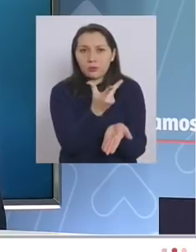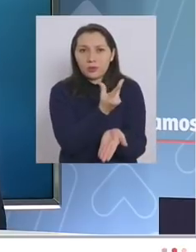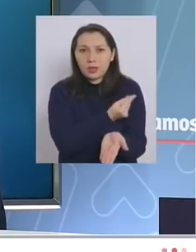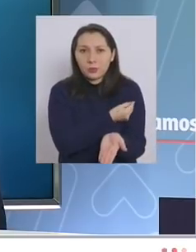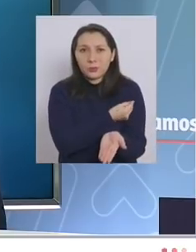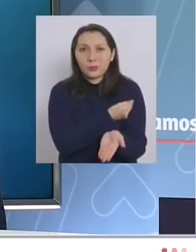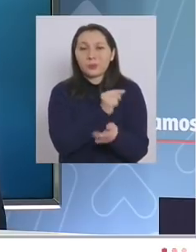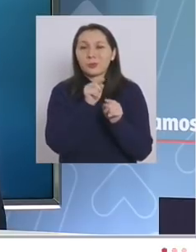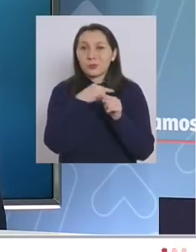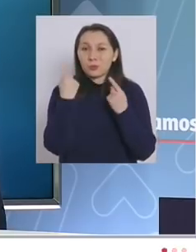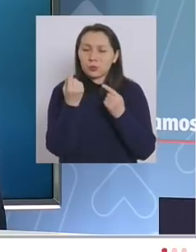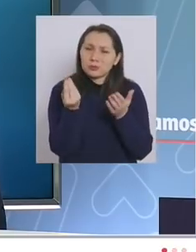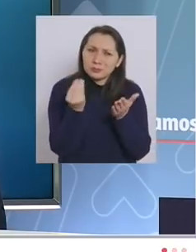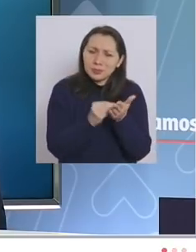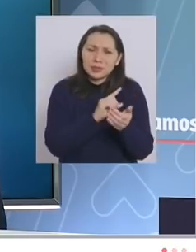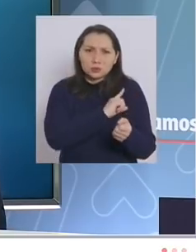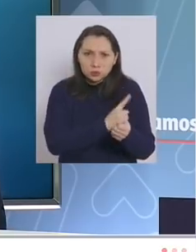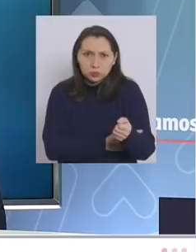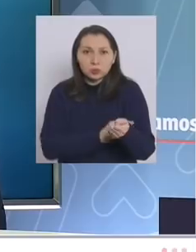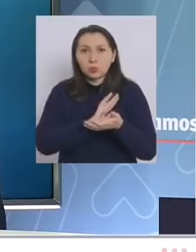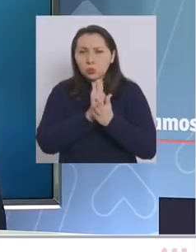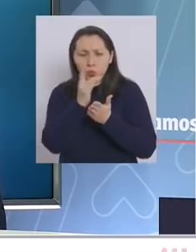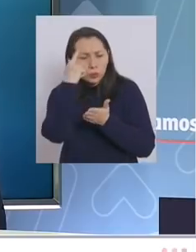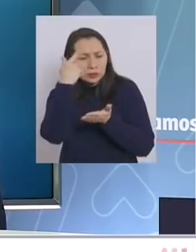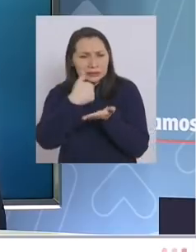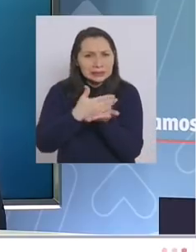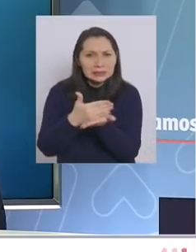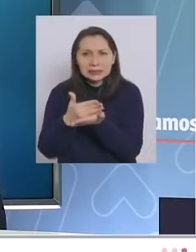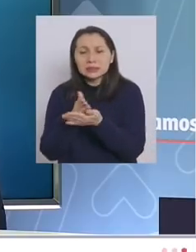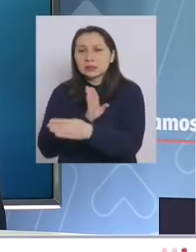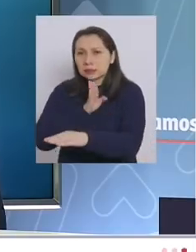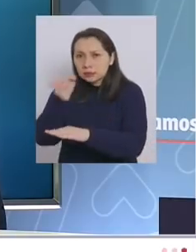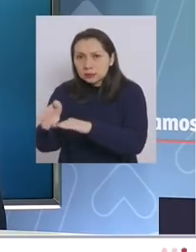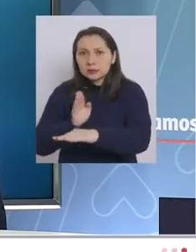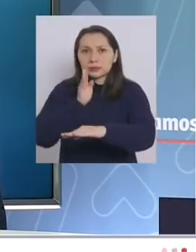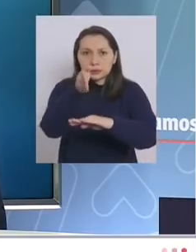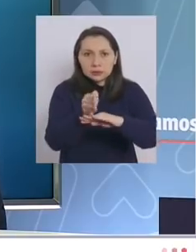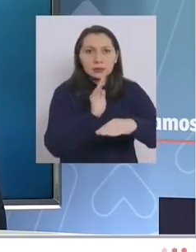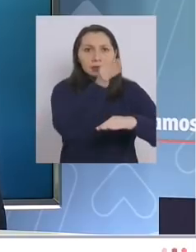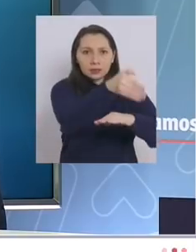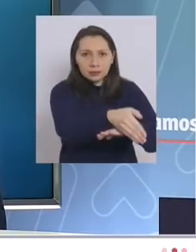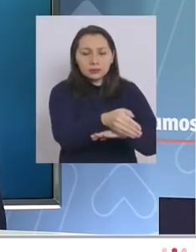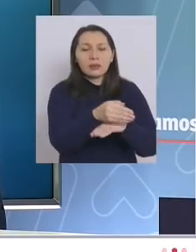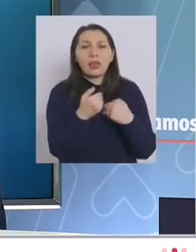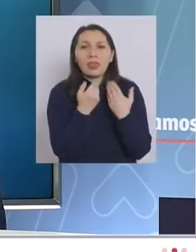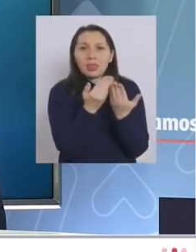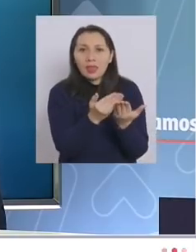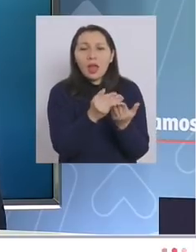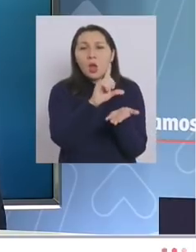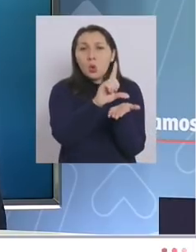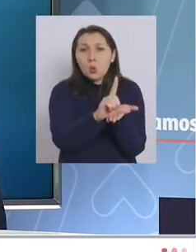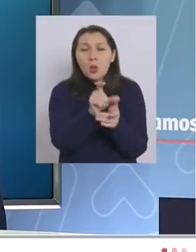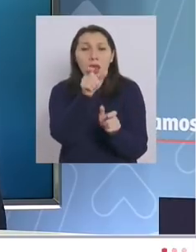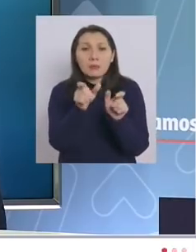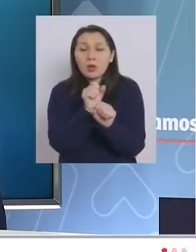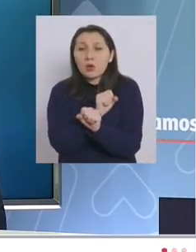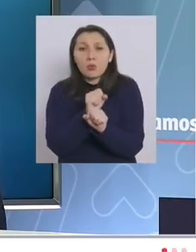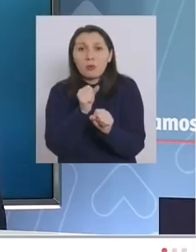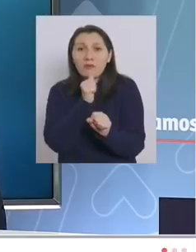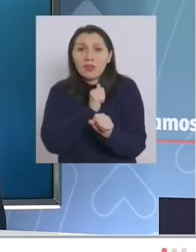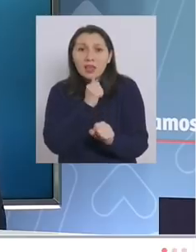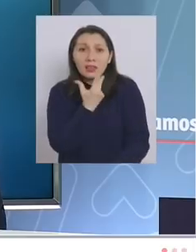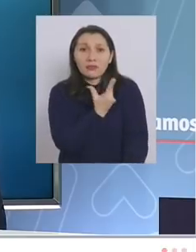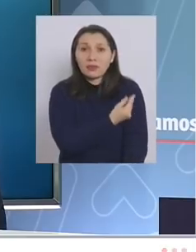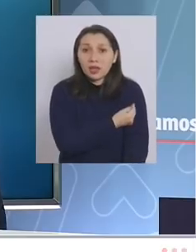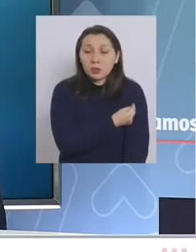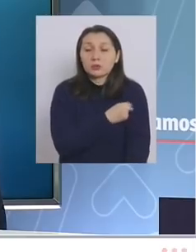vacunación. Estamos fortaleciendo todas las estrategias para ir a vacunar en aquellos lugares, en aquellas zonas donde las personas no se han